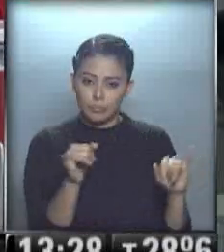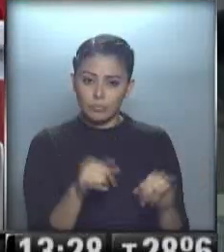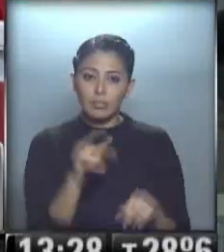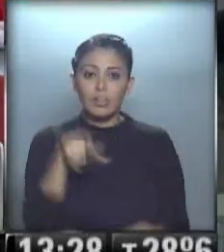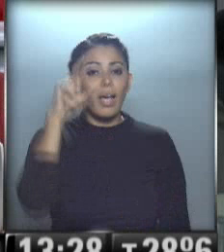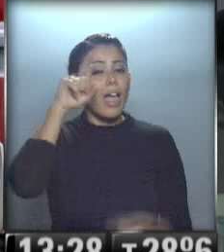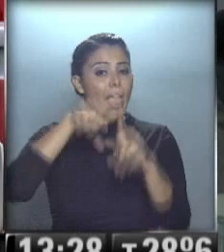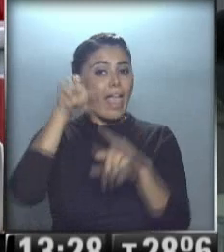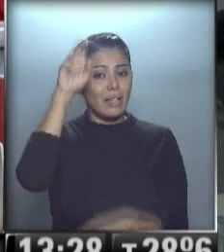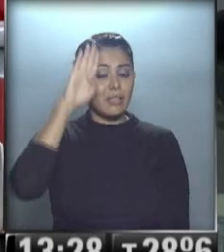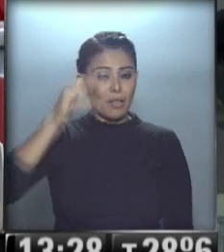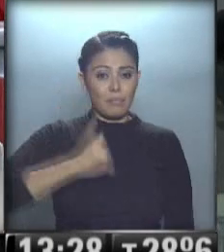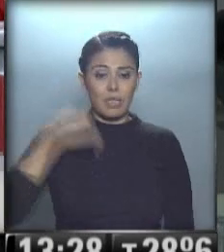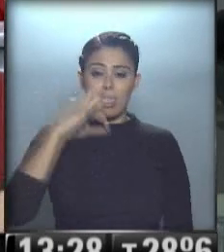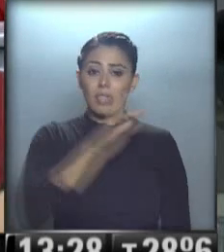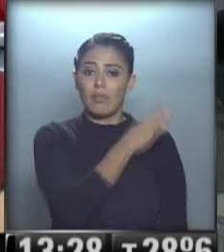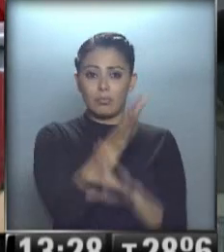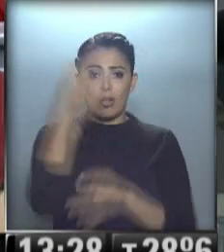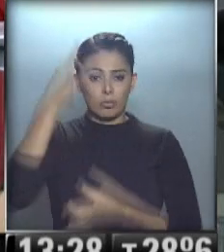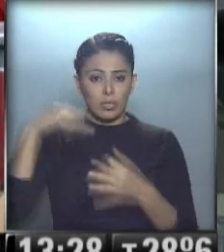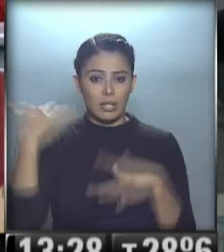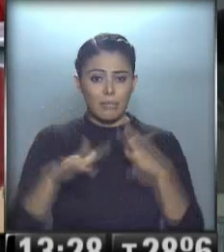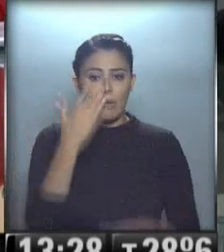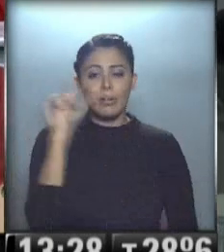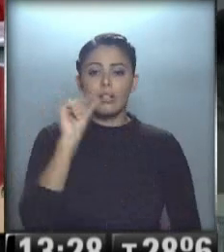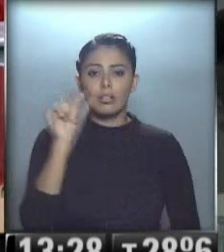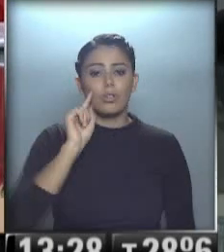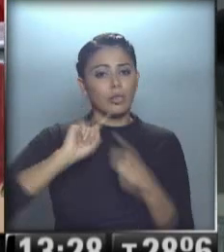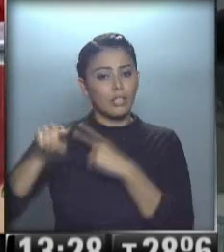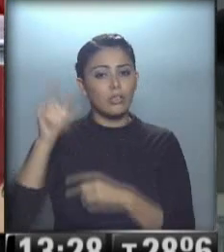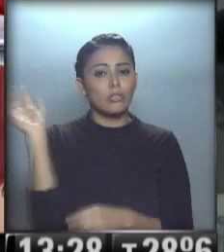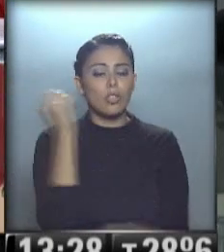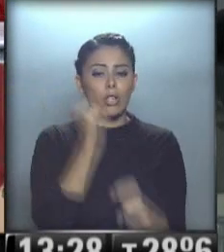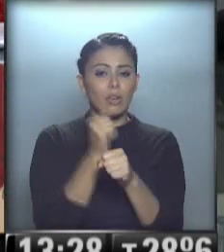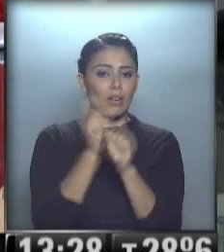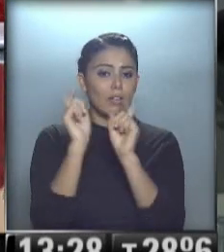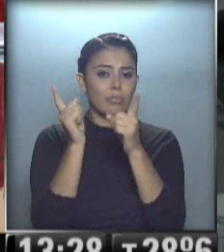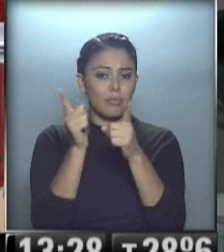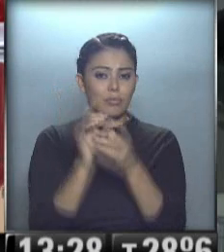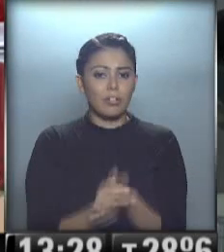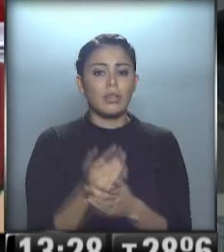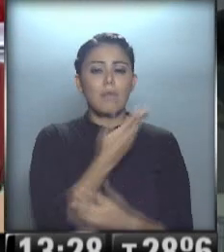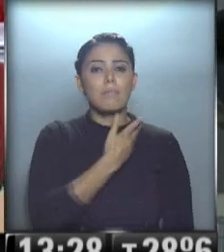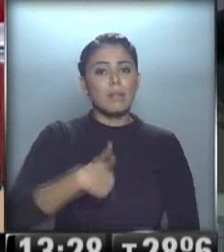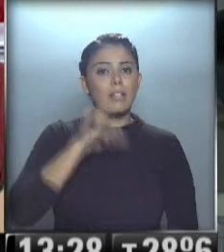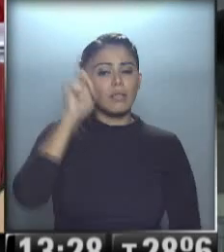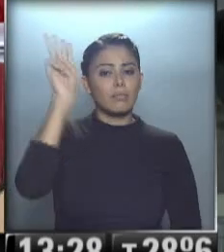exmilitar se se entregue rápidamente vamos a volver en cualquier momento a Caracas el trabajo continúa allí tras esta convocatoria de maduro de diferentes